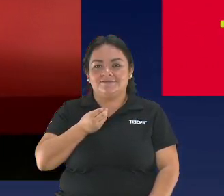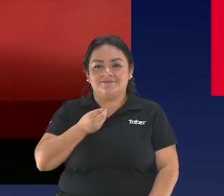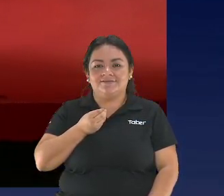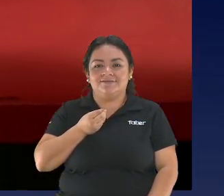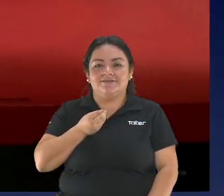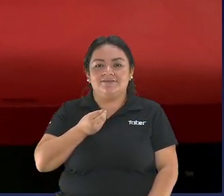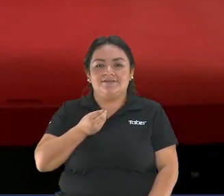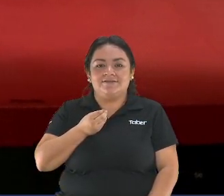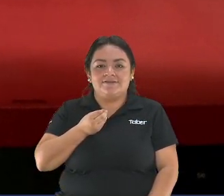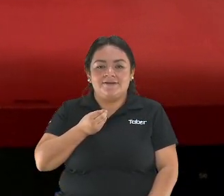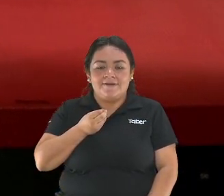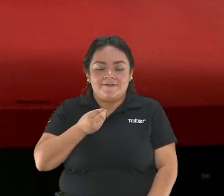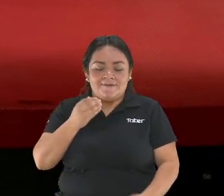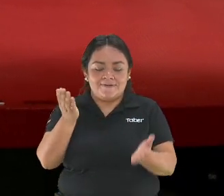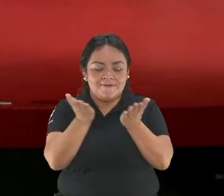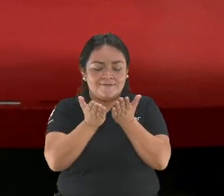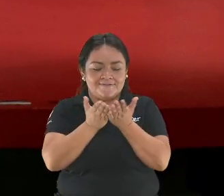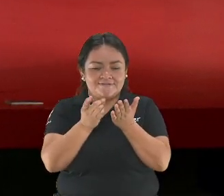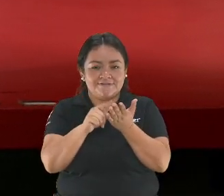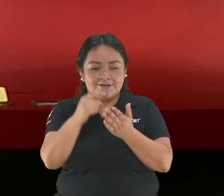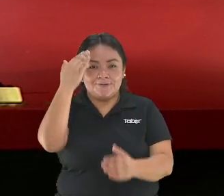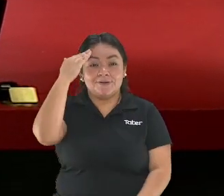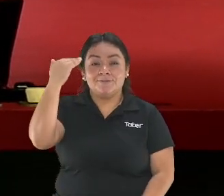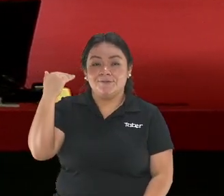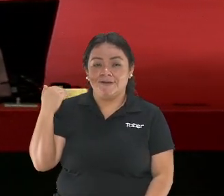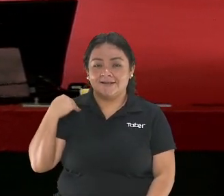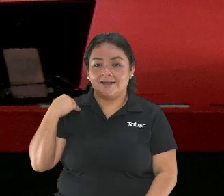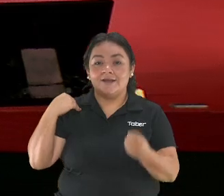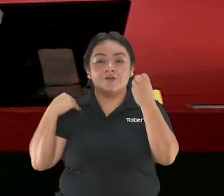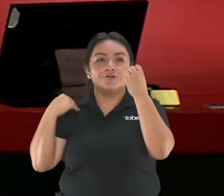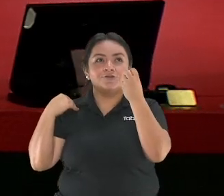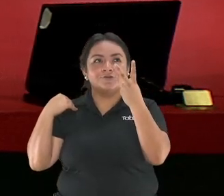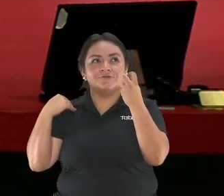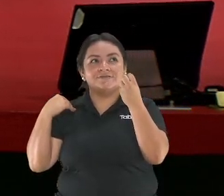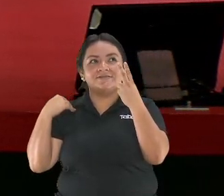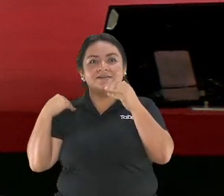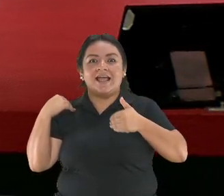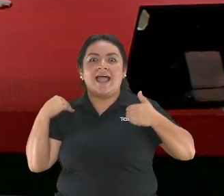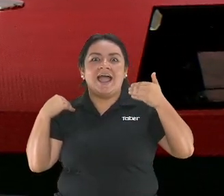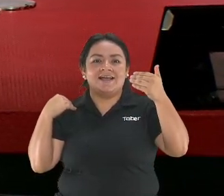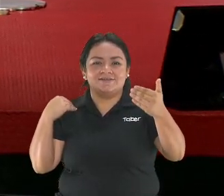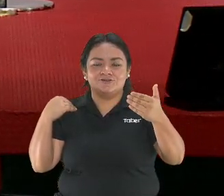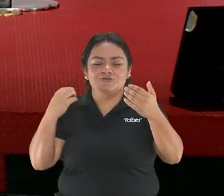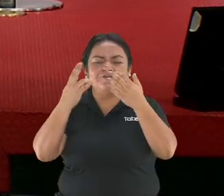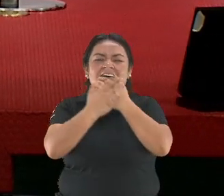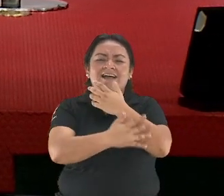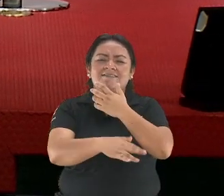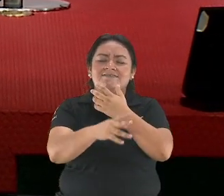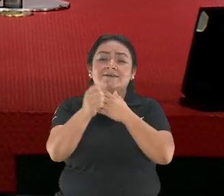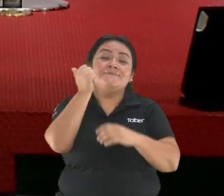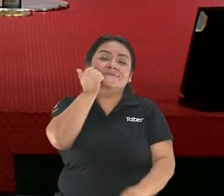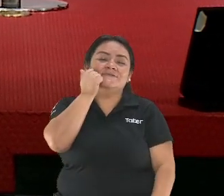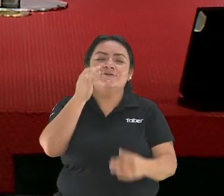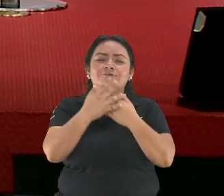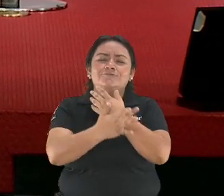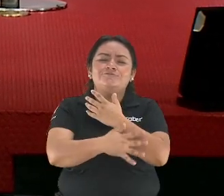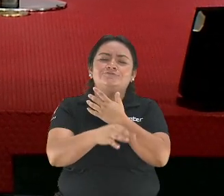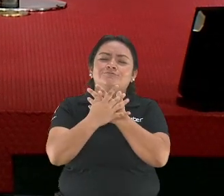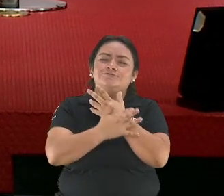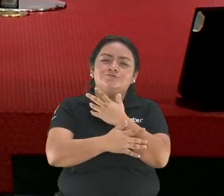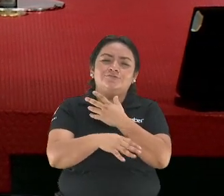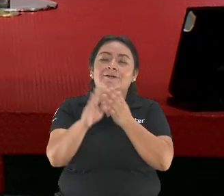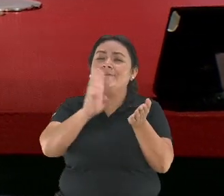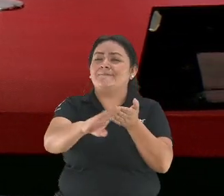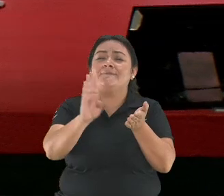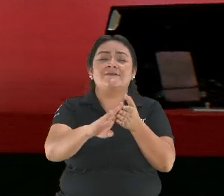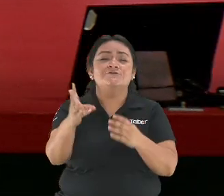dice la escritura que había una mujer que por 12 años padeció flujo y en esos 12 años dice la misma escritura gasto